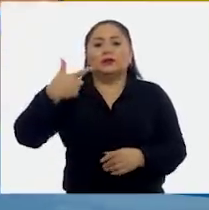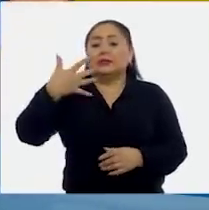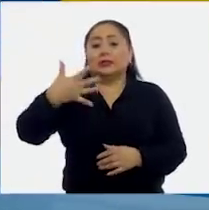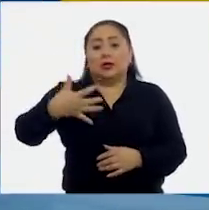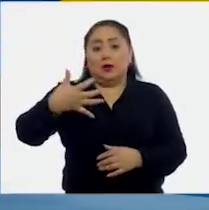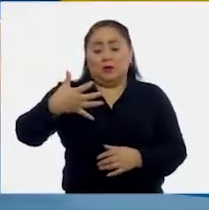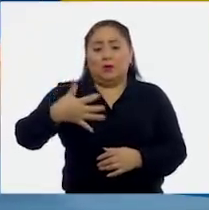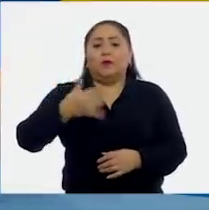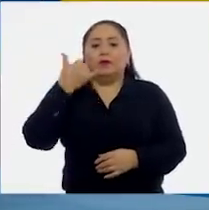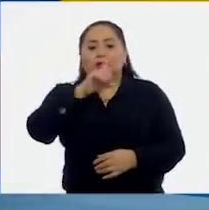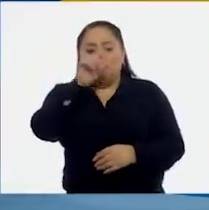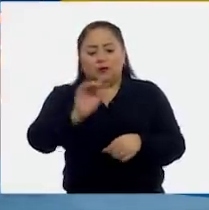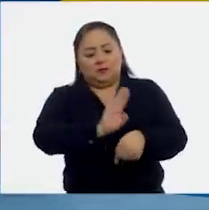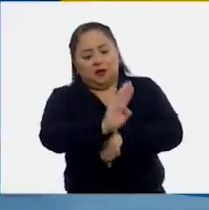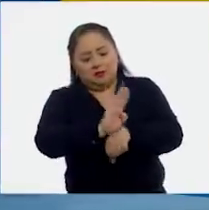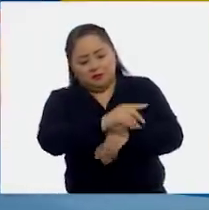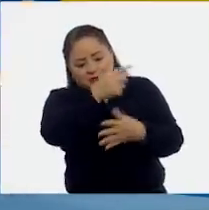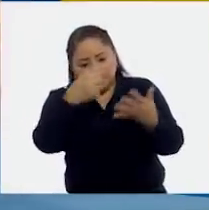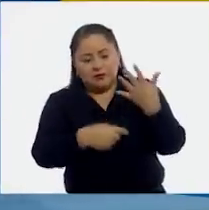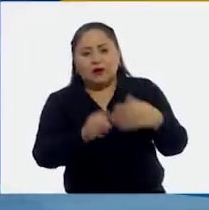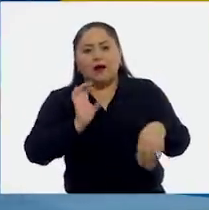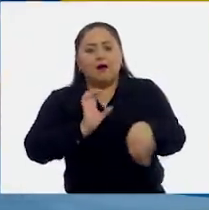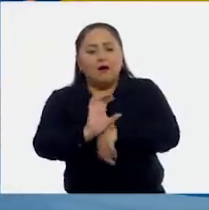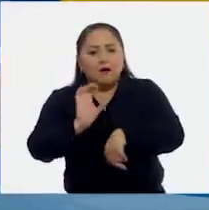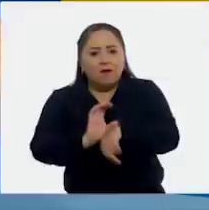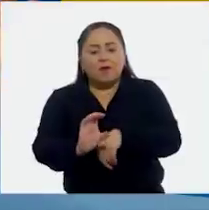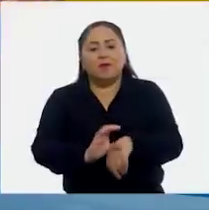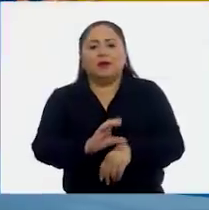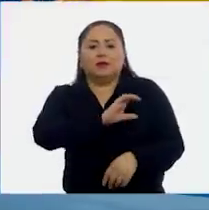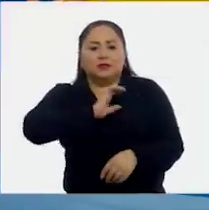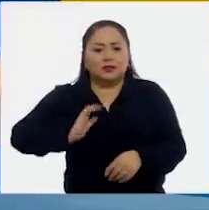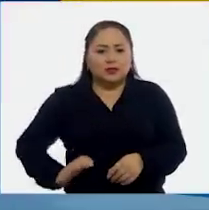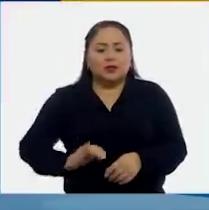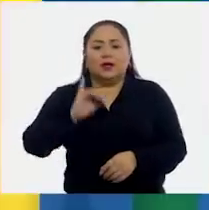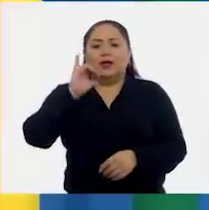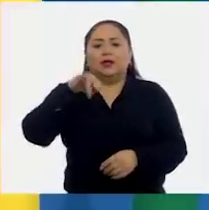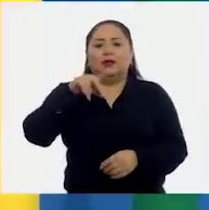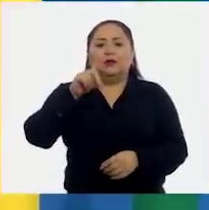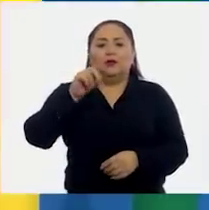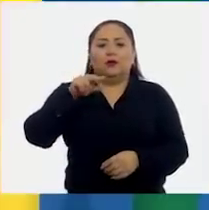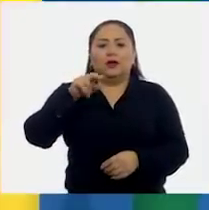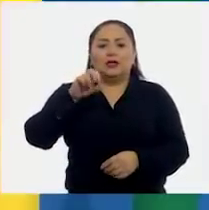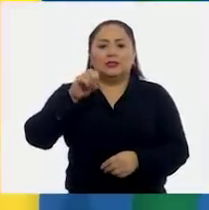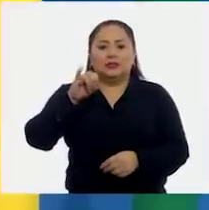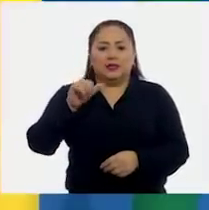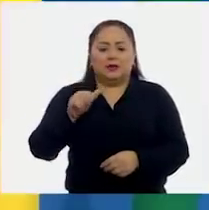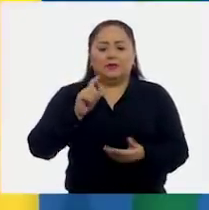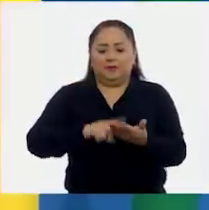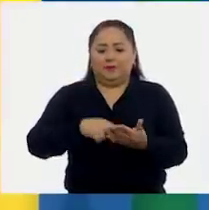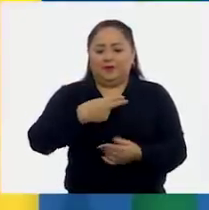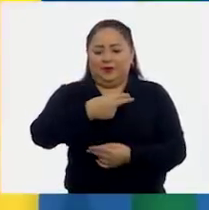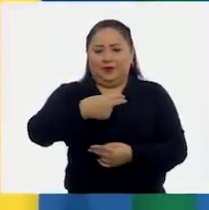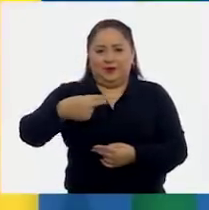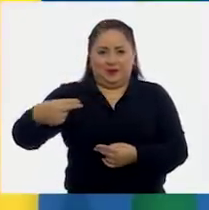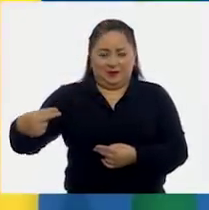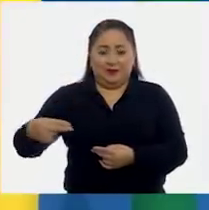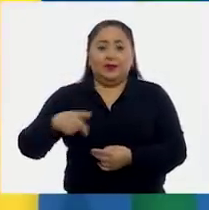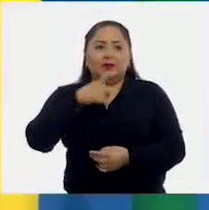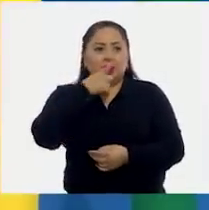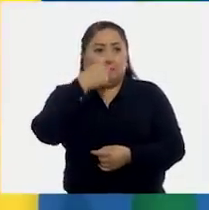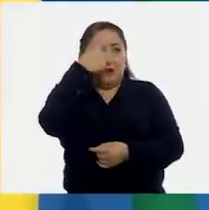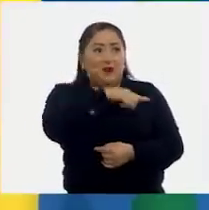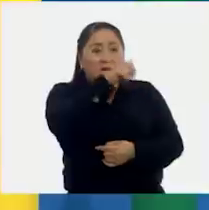5, después de Brasil, Colombia, China e Indonesia. ¡Qué orgullo, maestra, para las